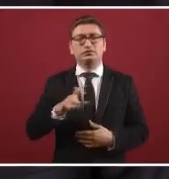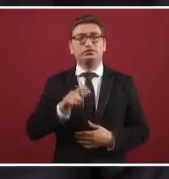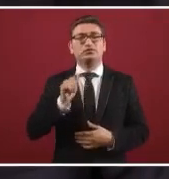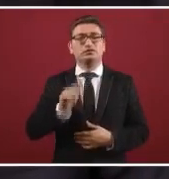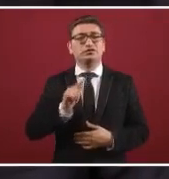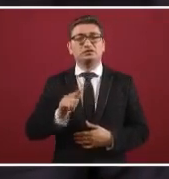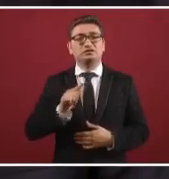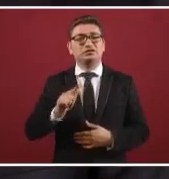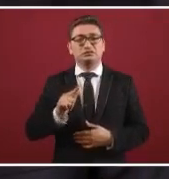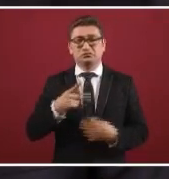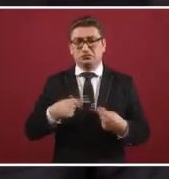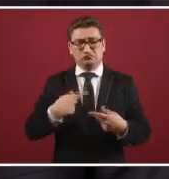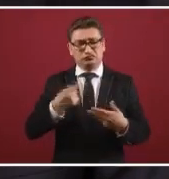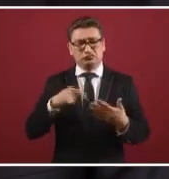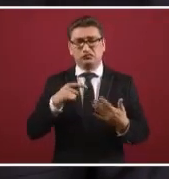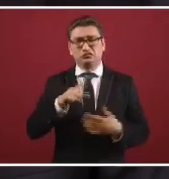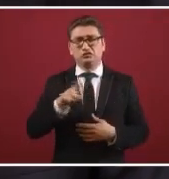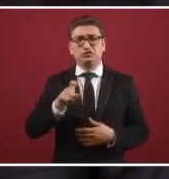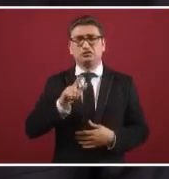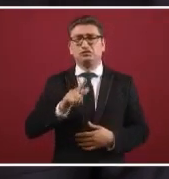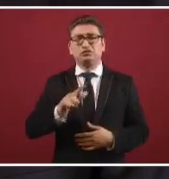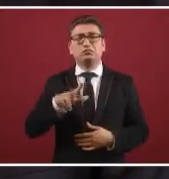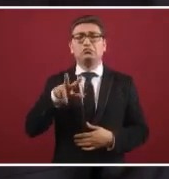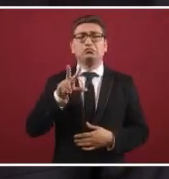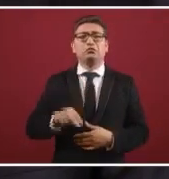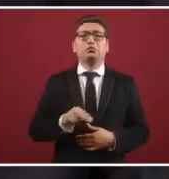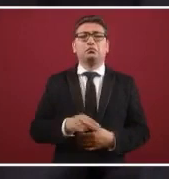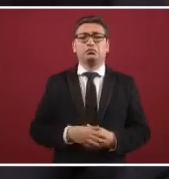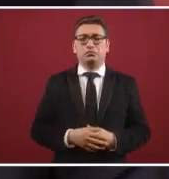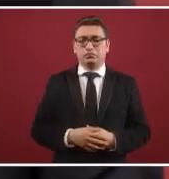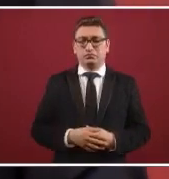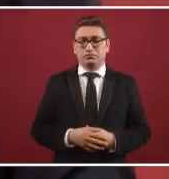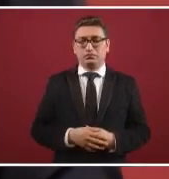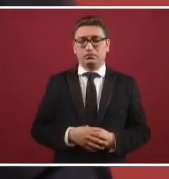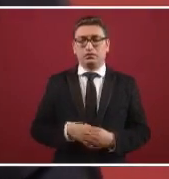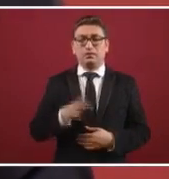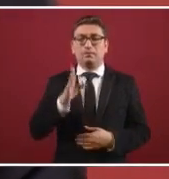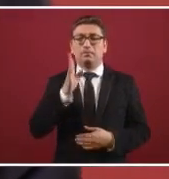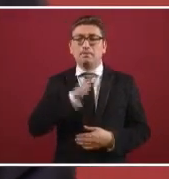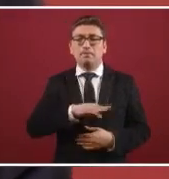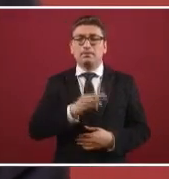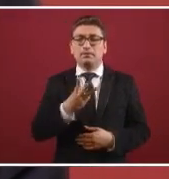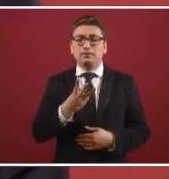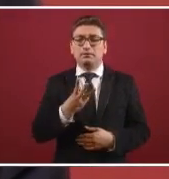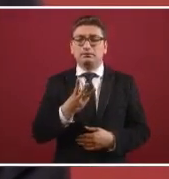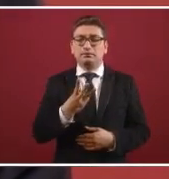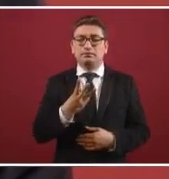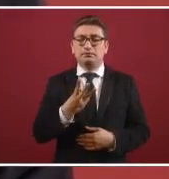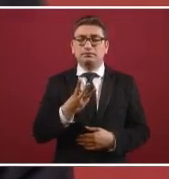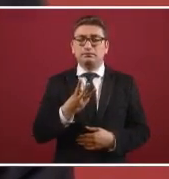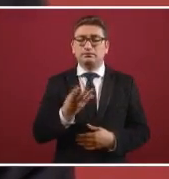117, ya no entraron, que contestaron mal 3.